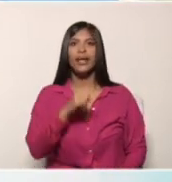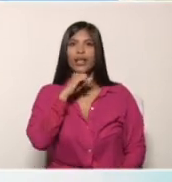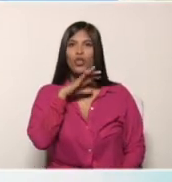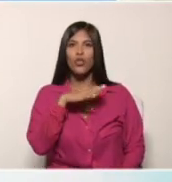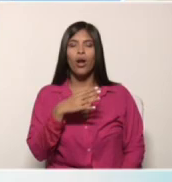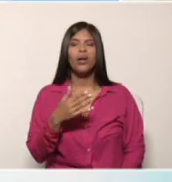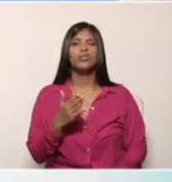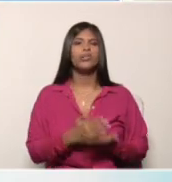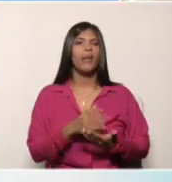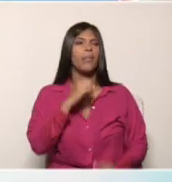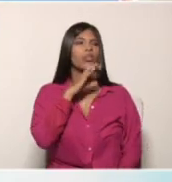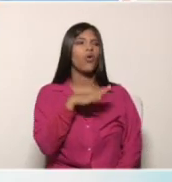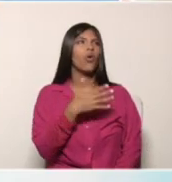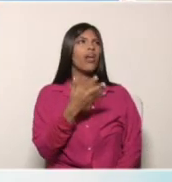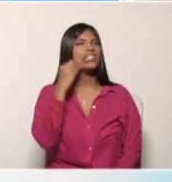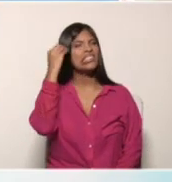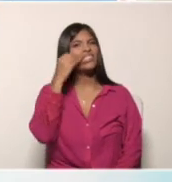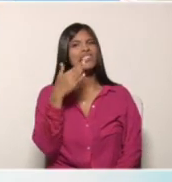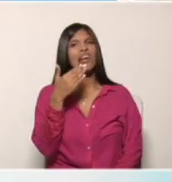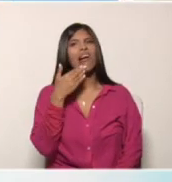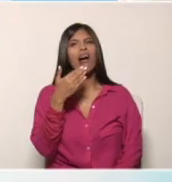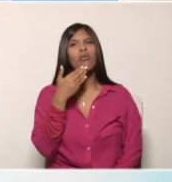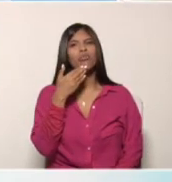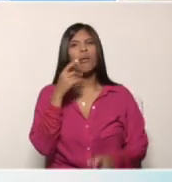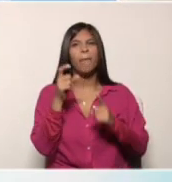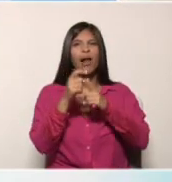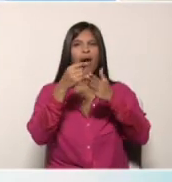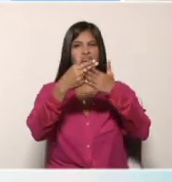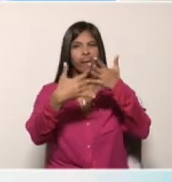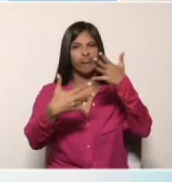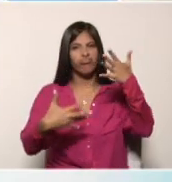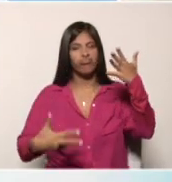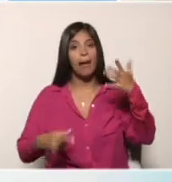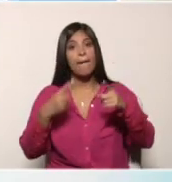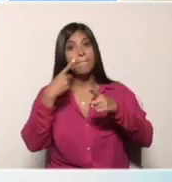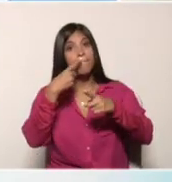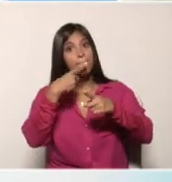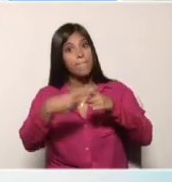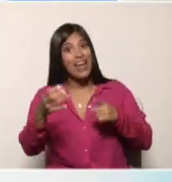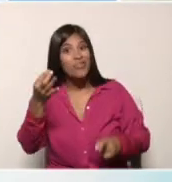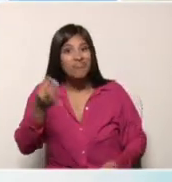en aburridos libros y textos súper largos, pero la realidad es